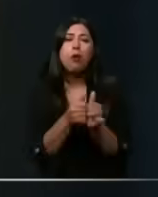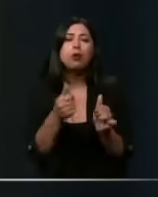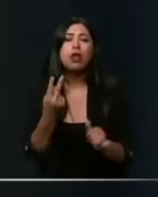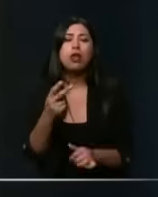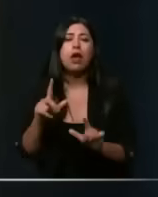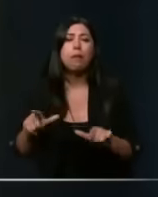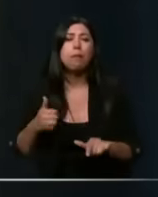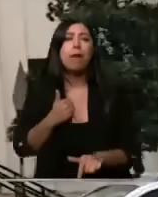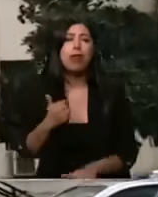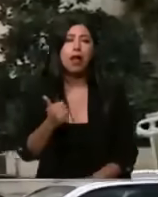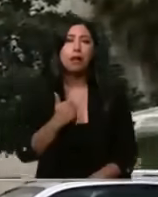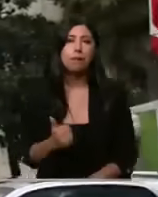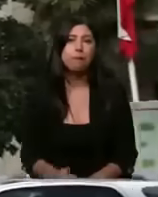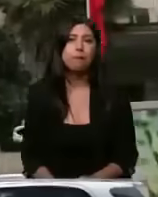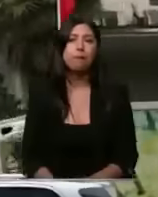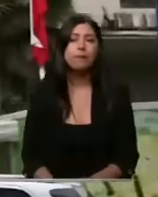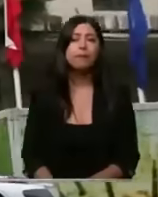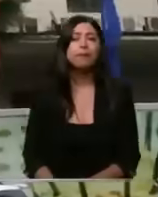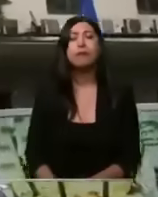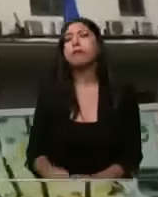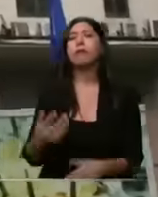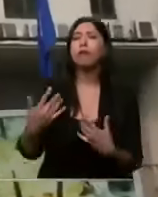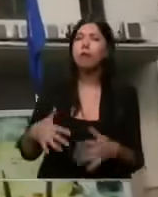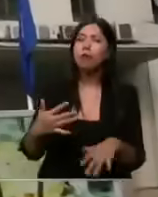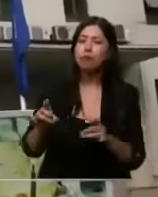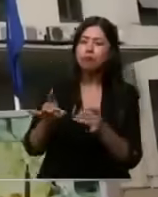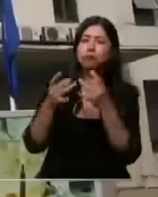Policía de Investigaciones. La noticia fue